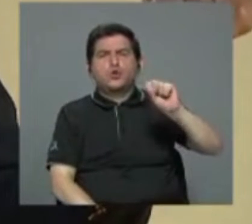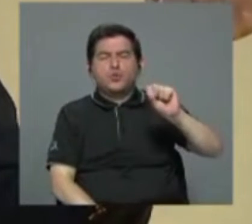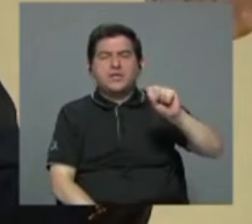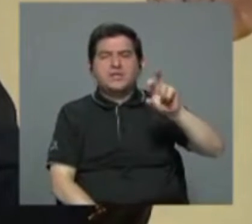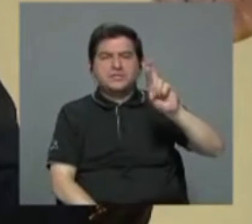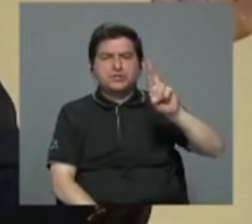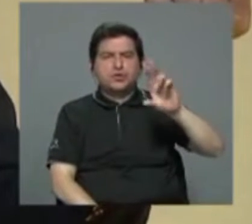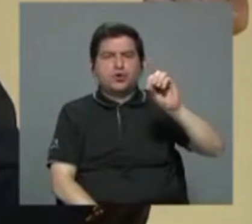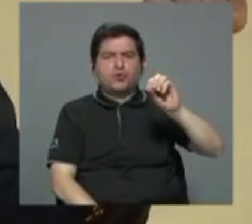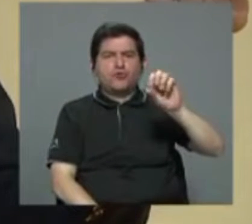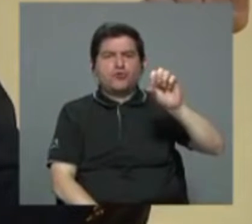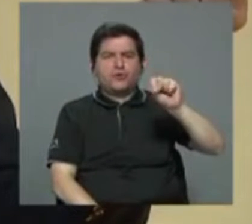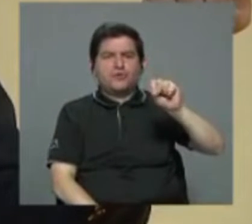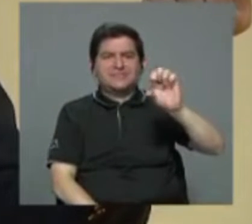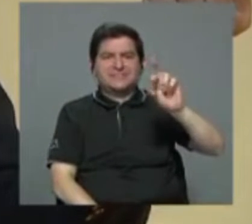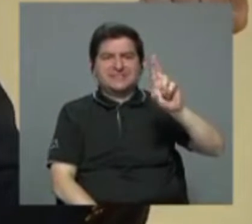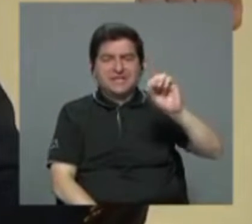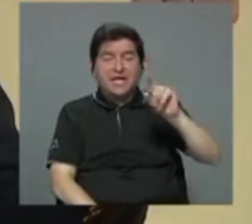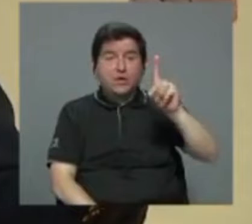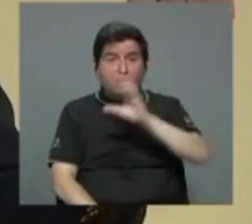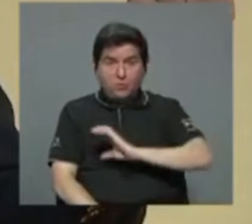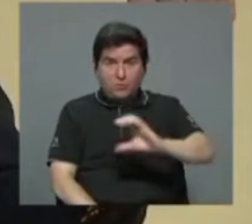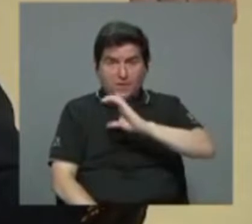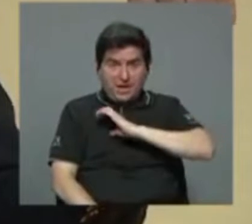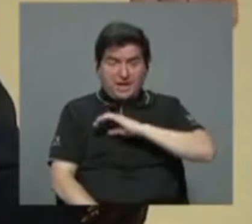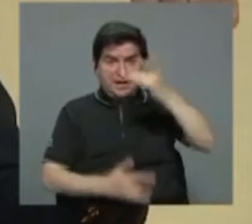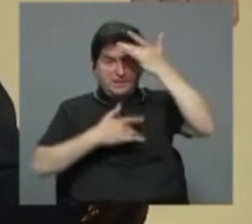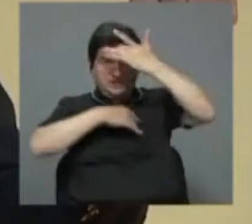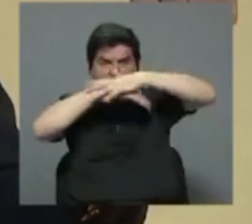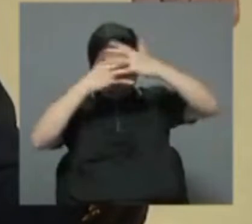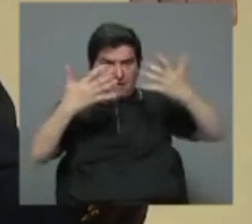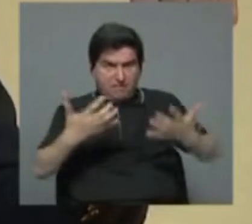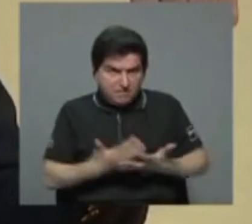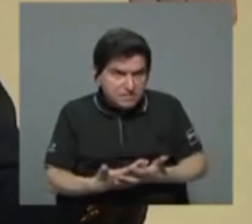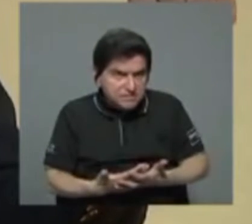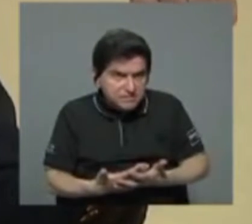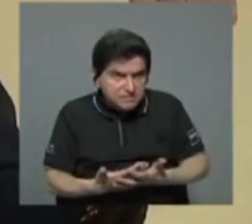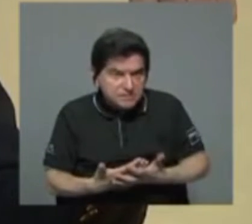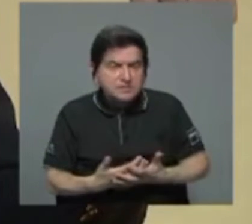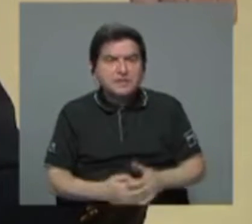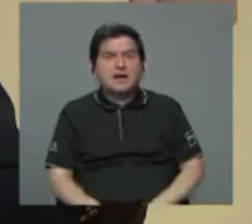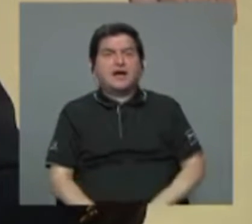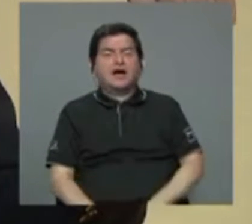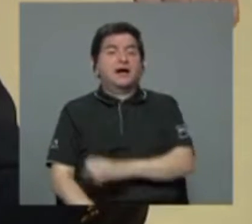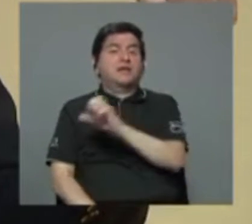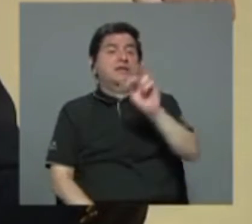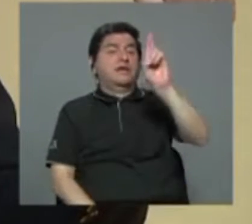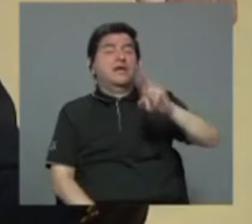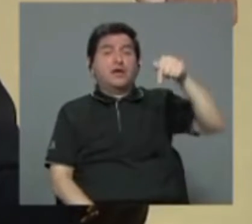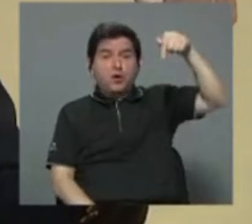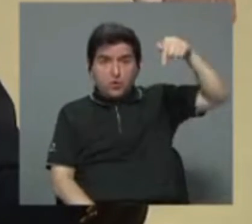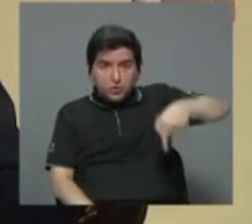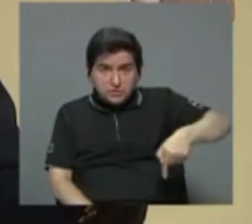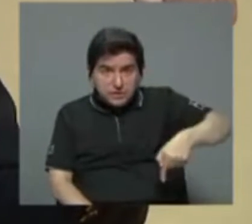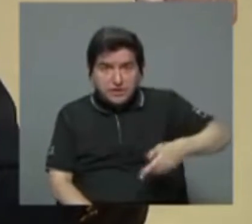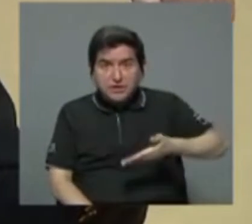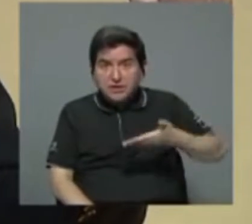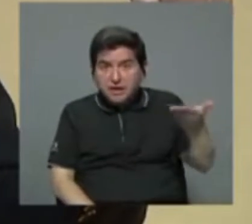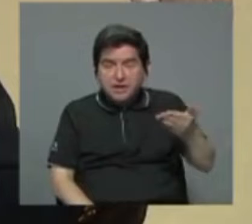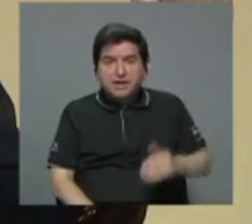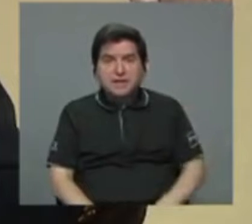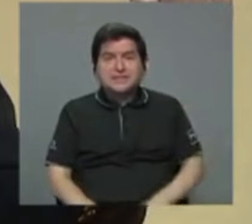que una de las características de la pandemia en Costa Rica es que